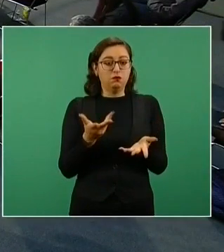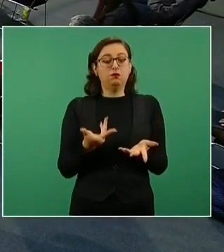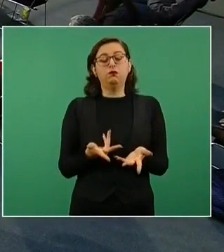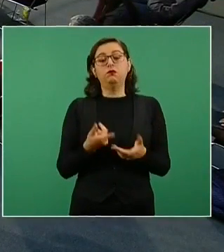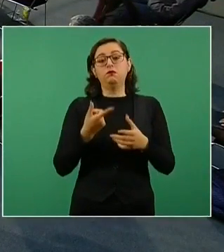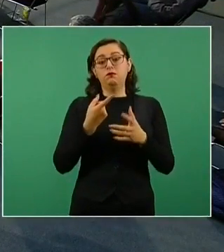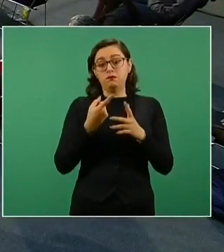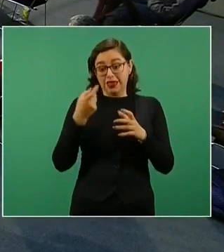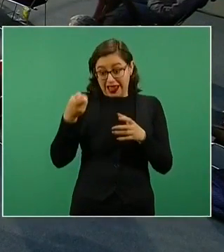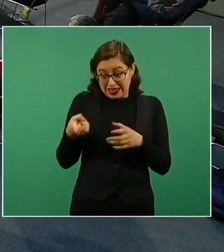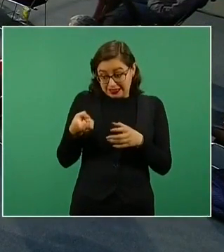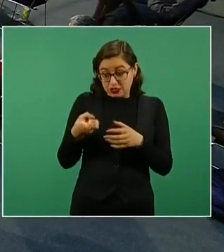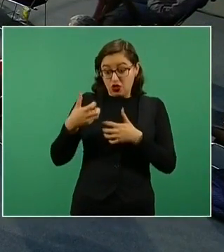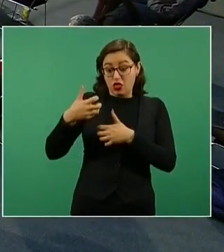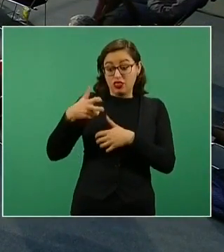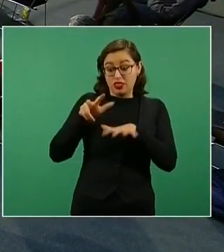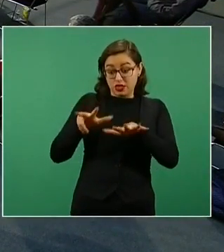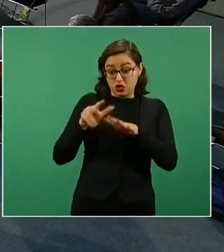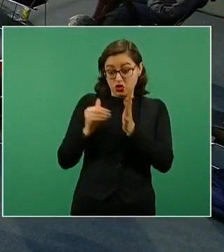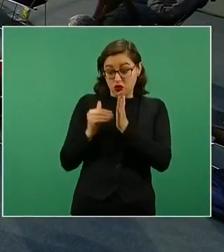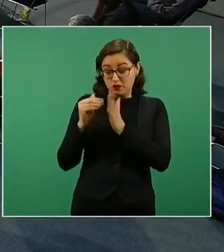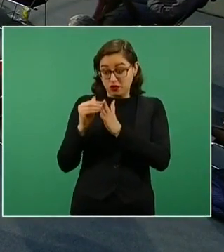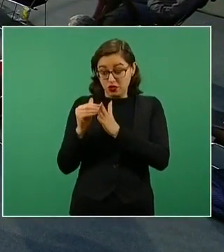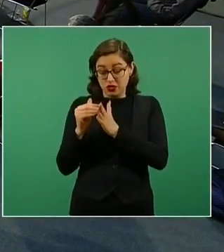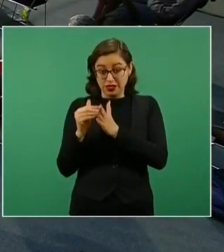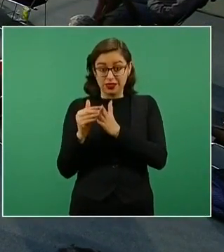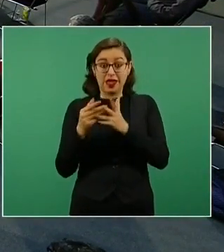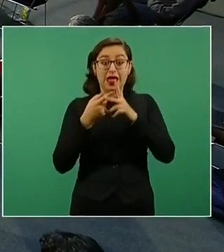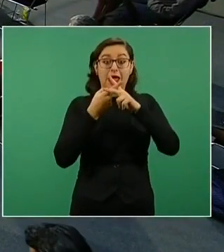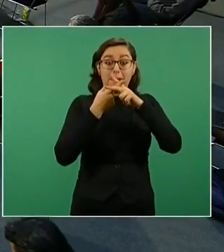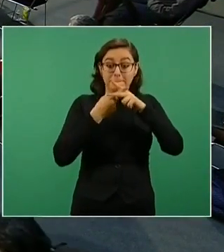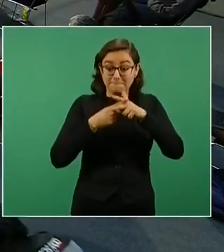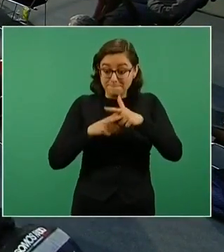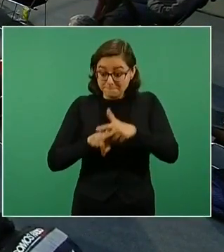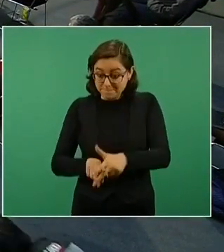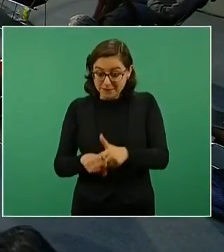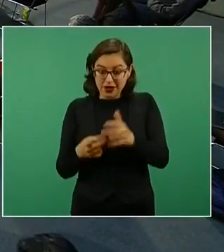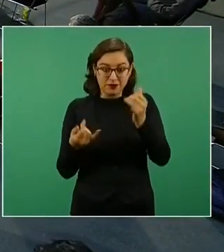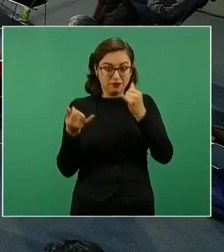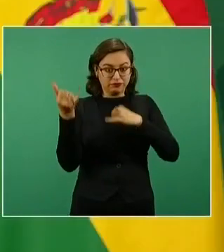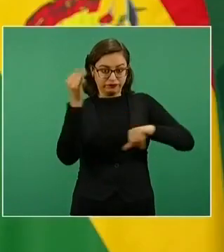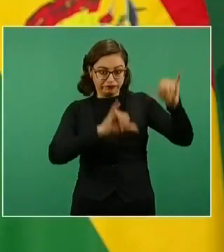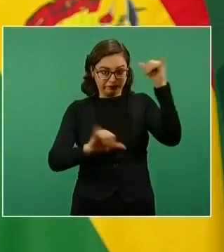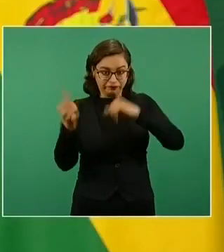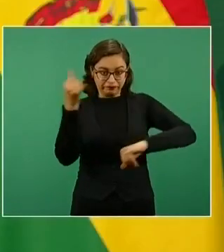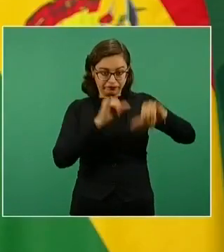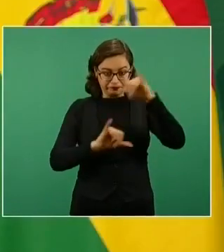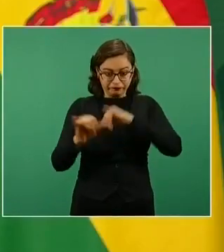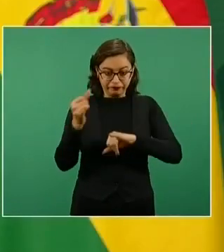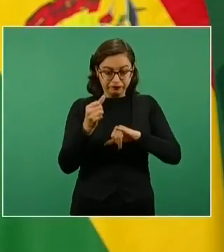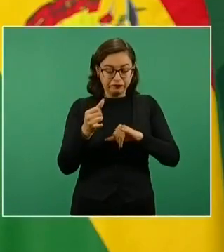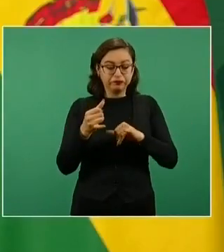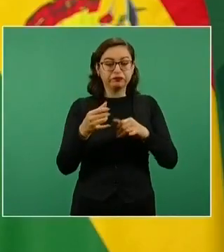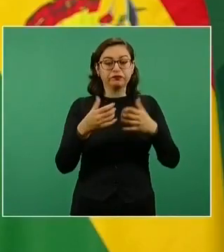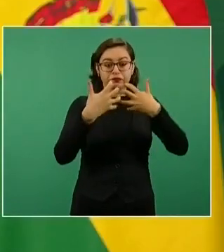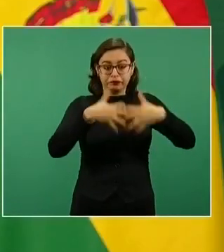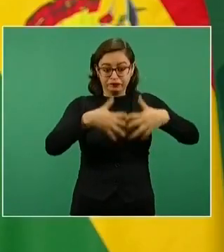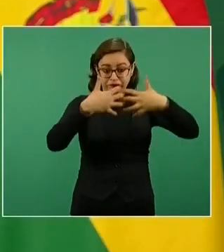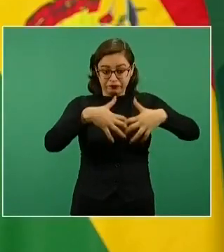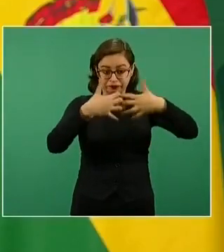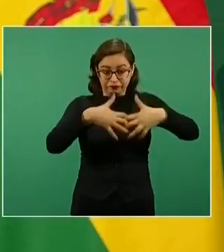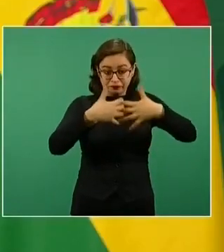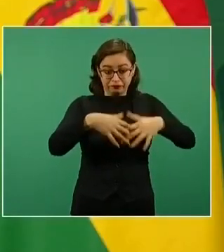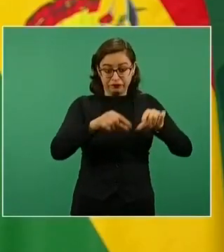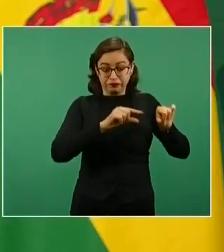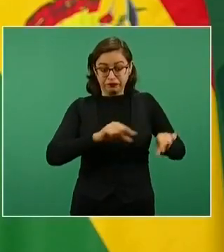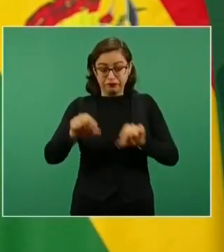en el proceso para terminar y empezar la distribución para México y toda América Latina, los que tienen contratos,